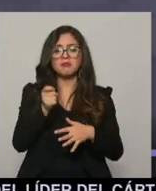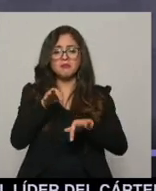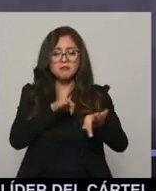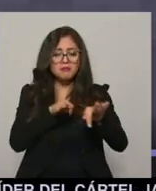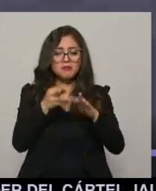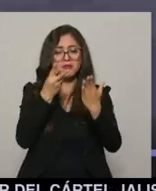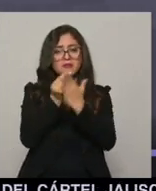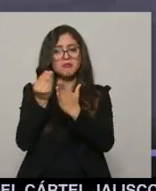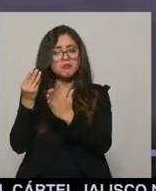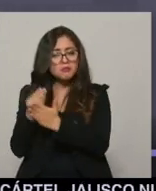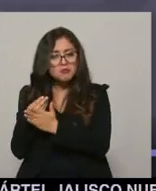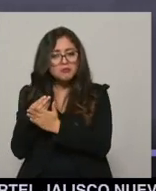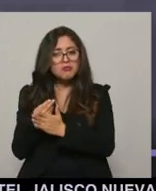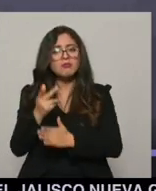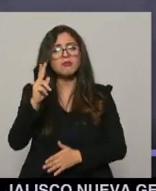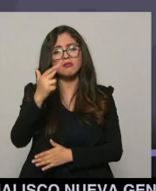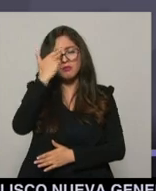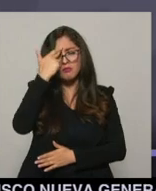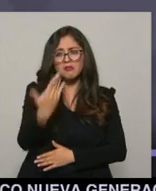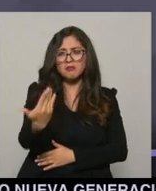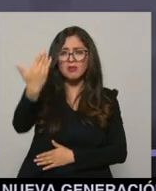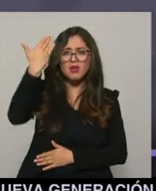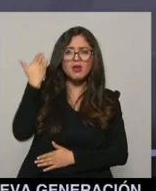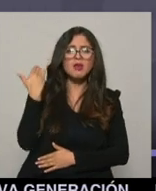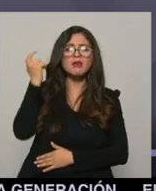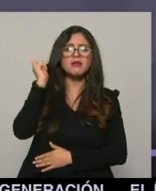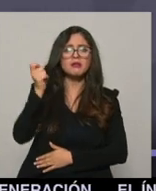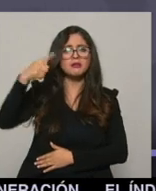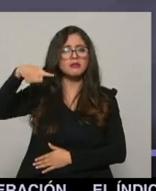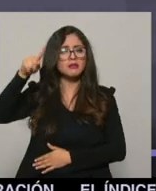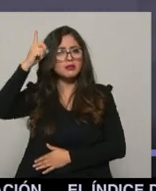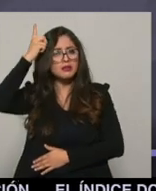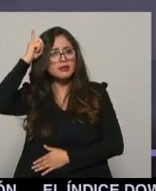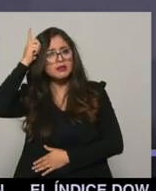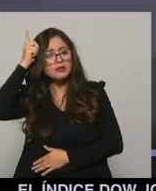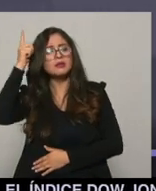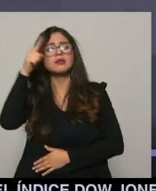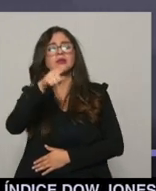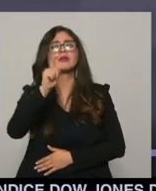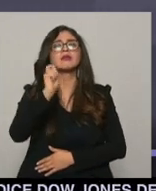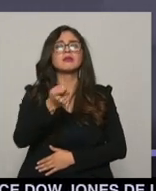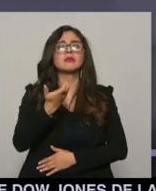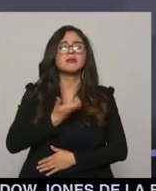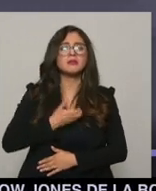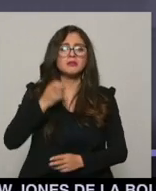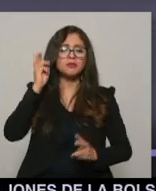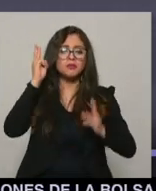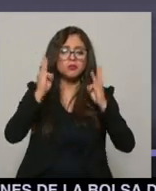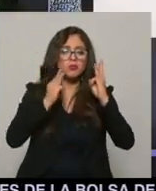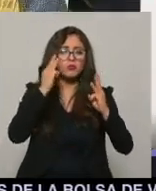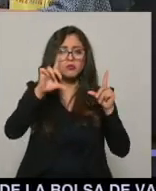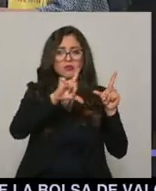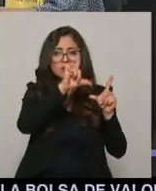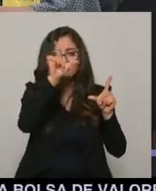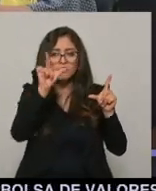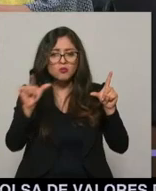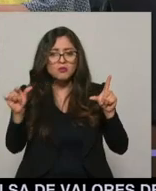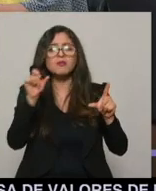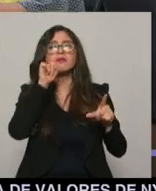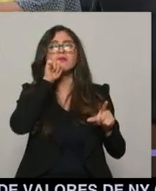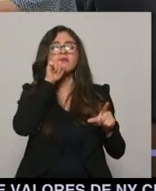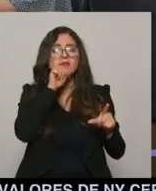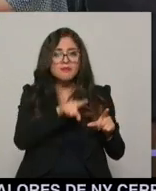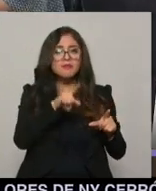lo habíamos visto antes, inclusive en la Estatua del Caballito, aquí en el Centro Histórico, frente al Museo Nacional, pues la escultura también fue